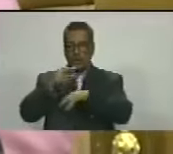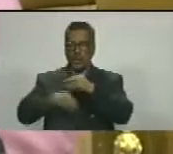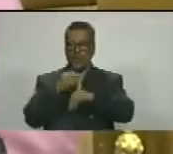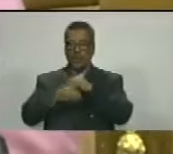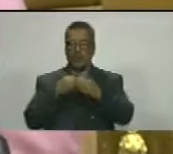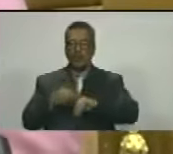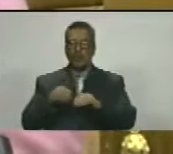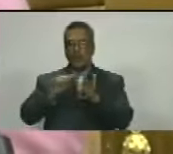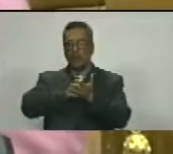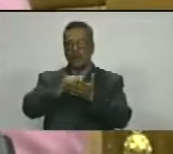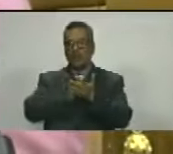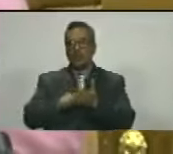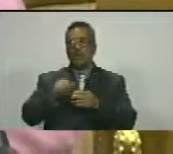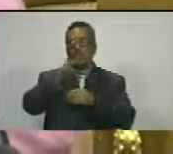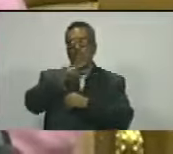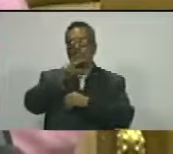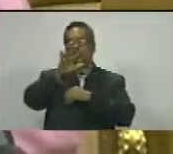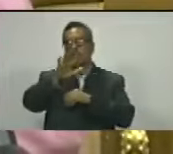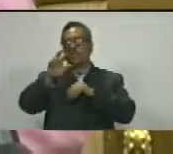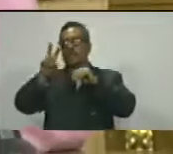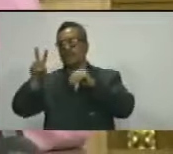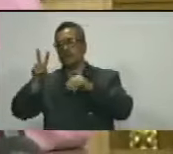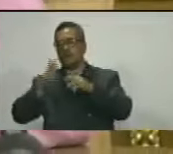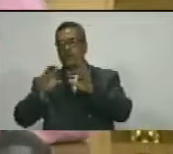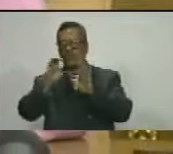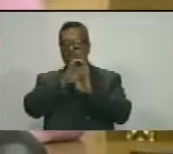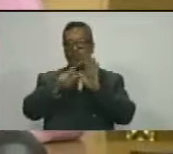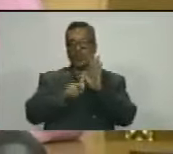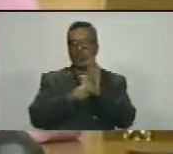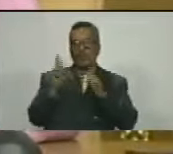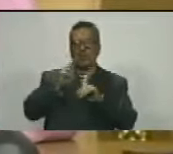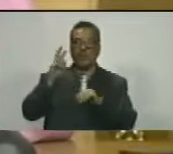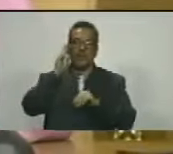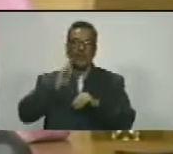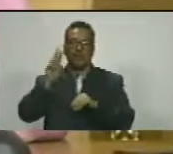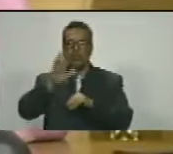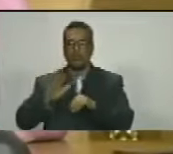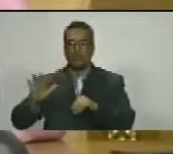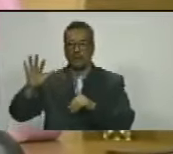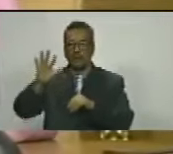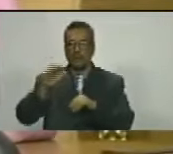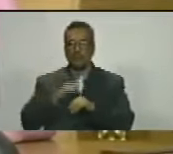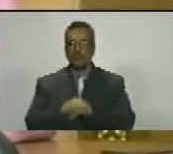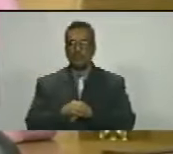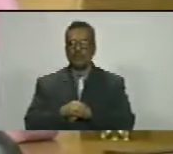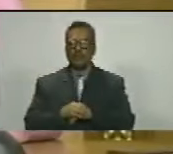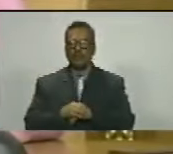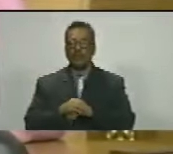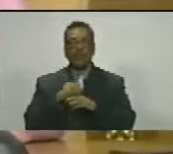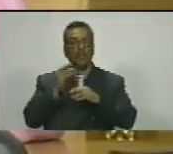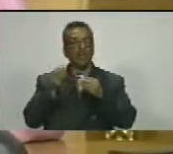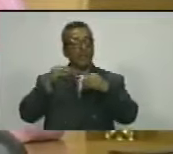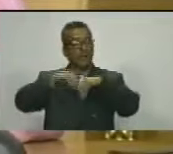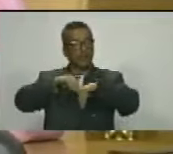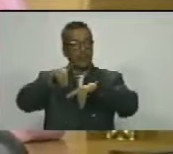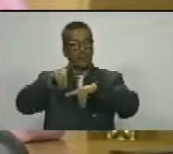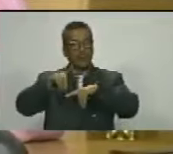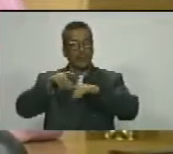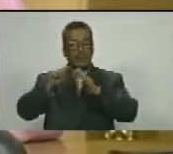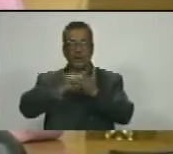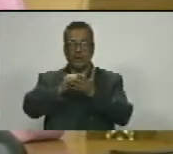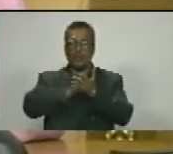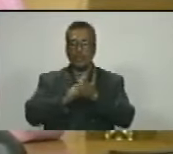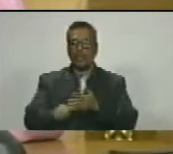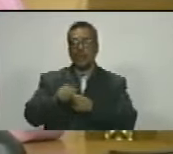con lo previsto en el artículo 252 de la constitución de la república bolivariana de venezuela en concordancia con el